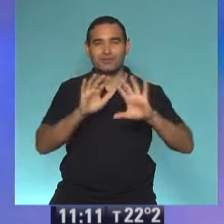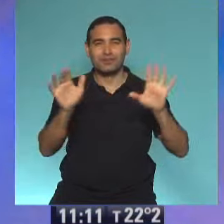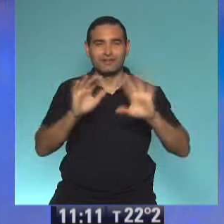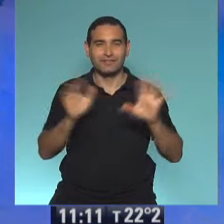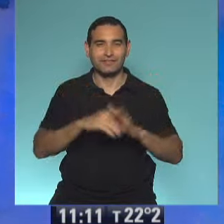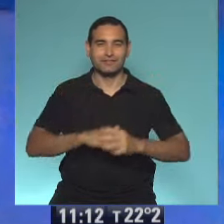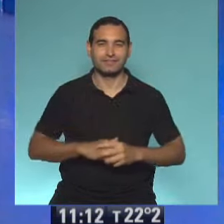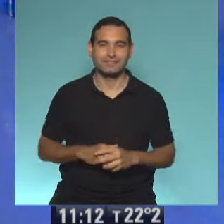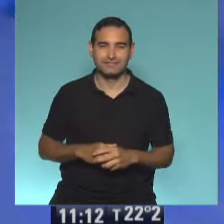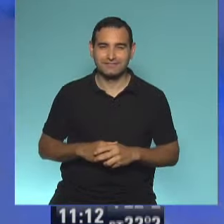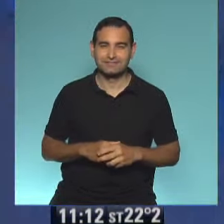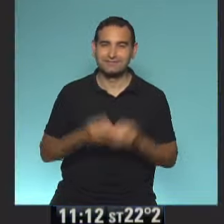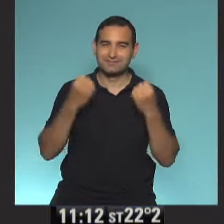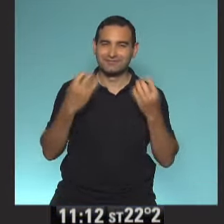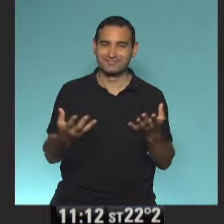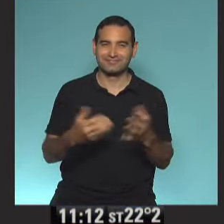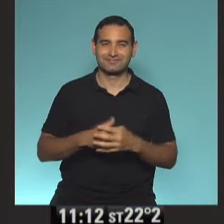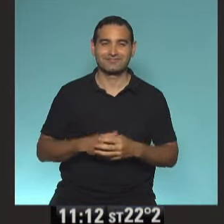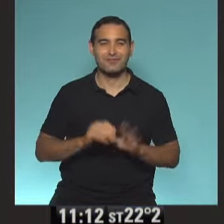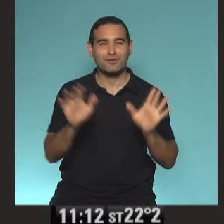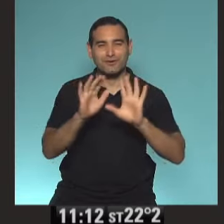Hola. Hola. Hola.